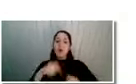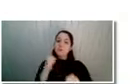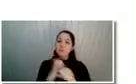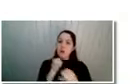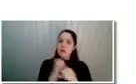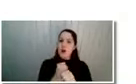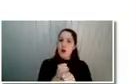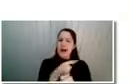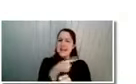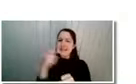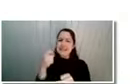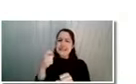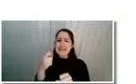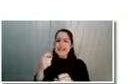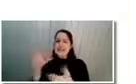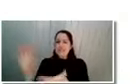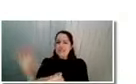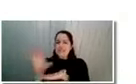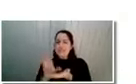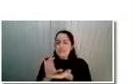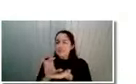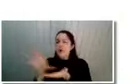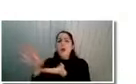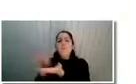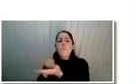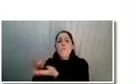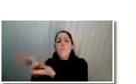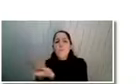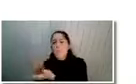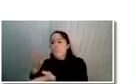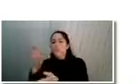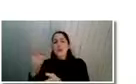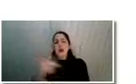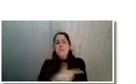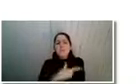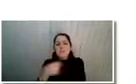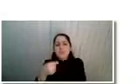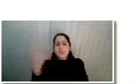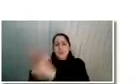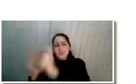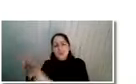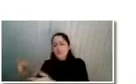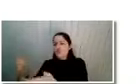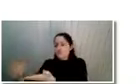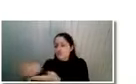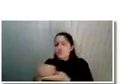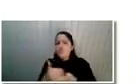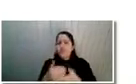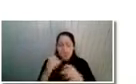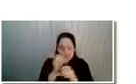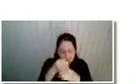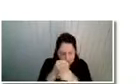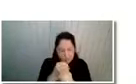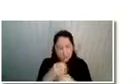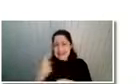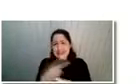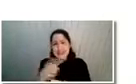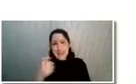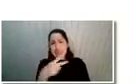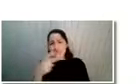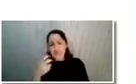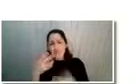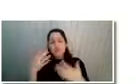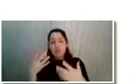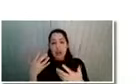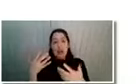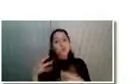paralelo, que ha tenido que tener un proceso de perfeccionamiento y de puesta en marcha, ha sido una respuesta